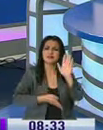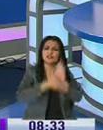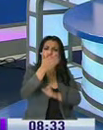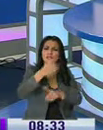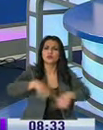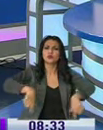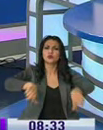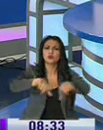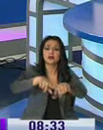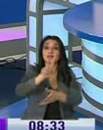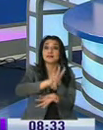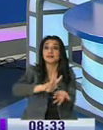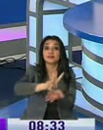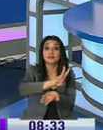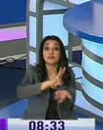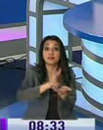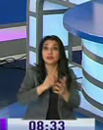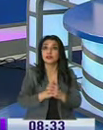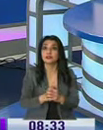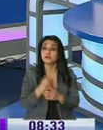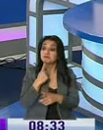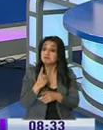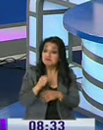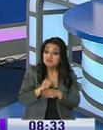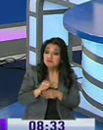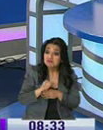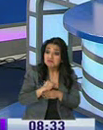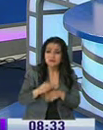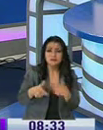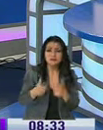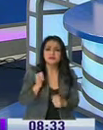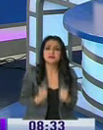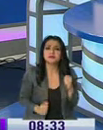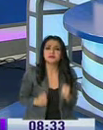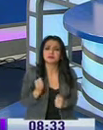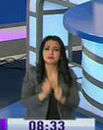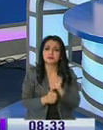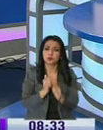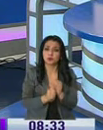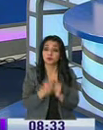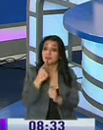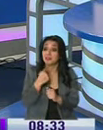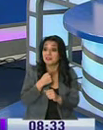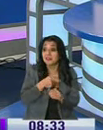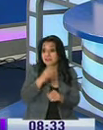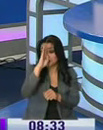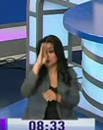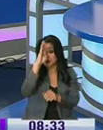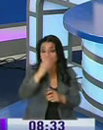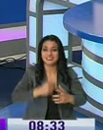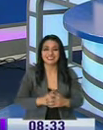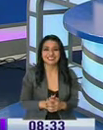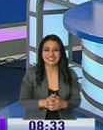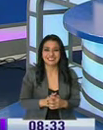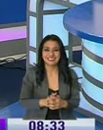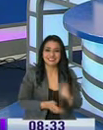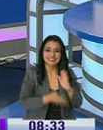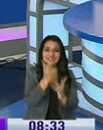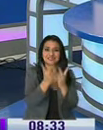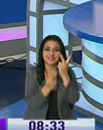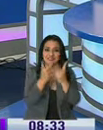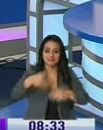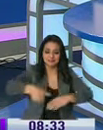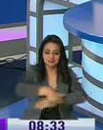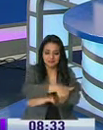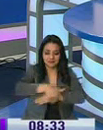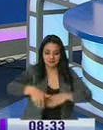de la Villa Flora. Dice, está entrenando, ¿no? Está haciendo deporte. Así dice el querido Capi. Él estuvo ahí en el día Carlos María